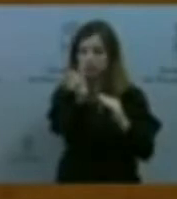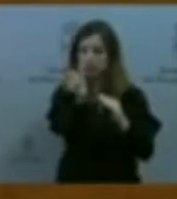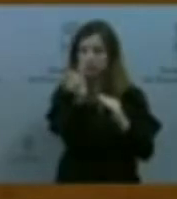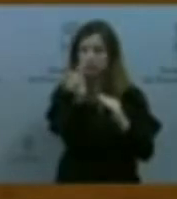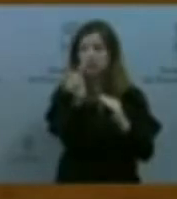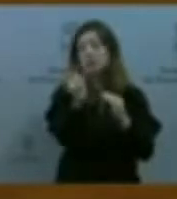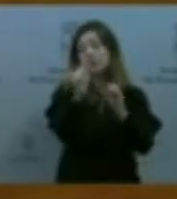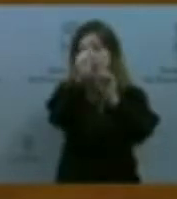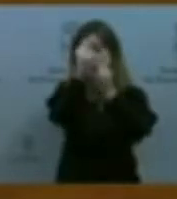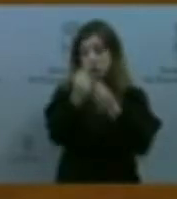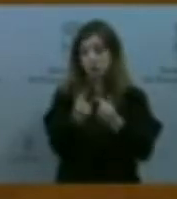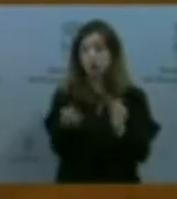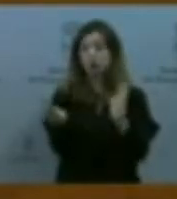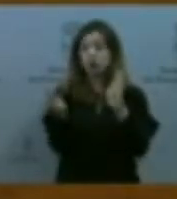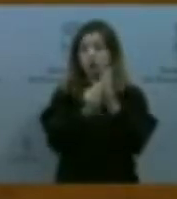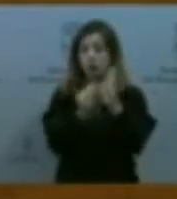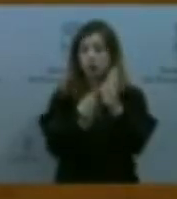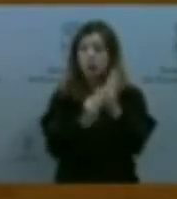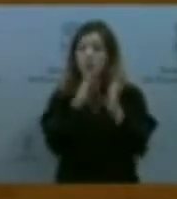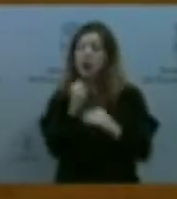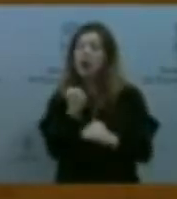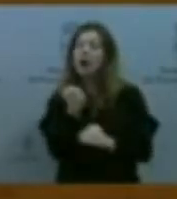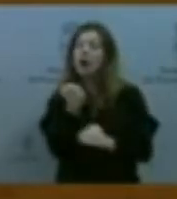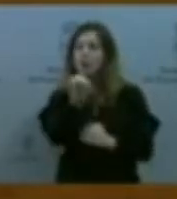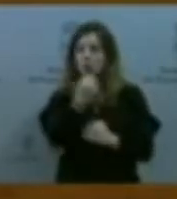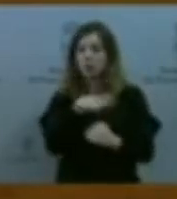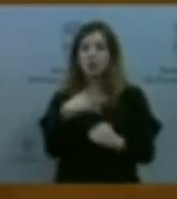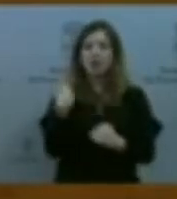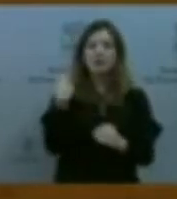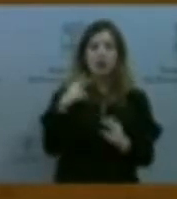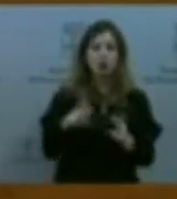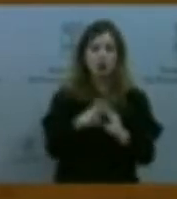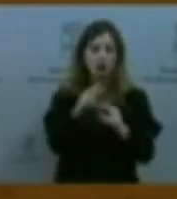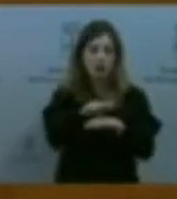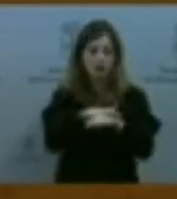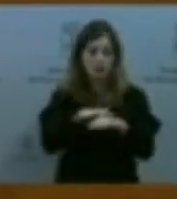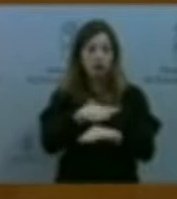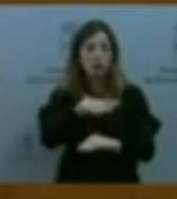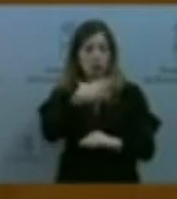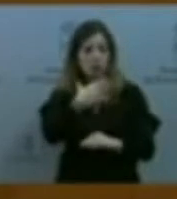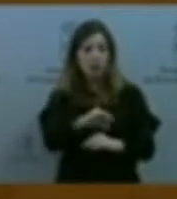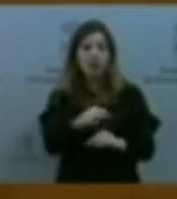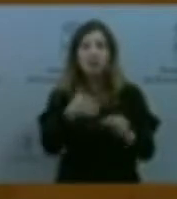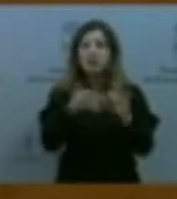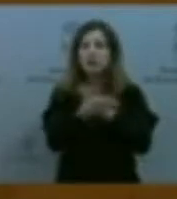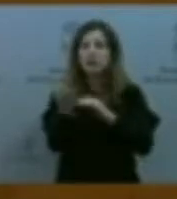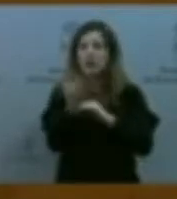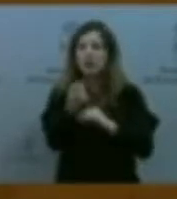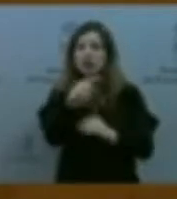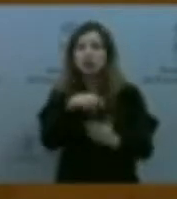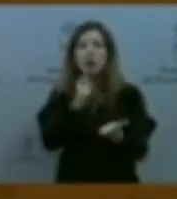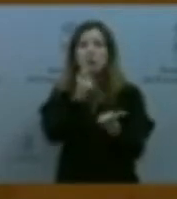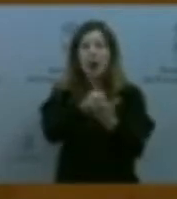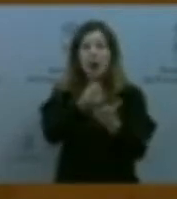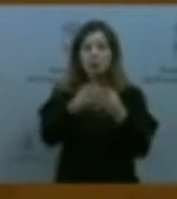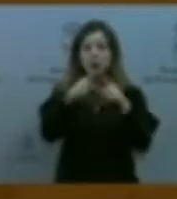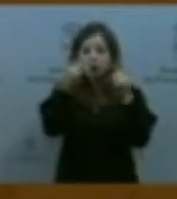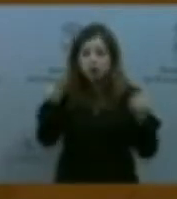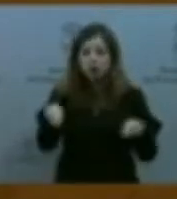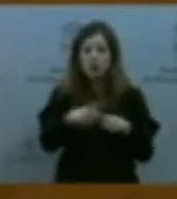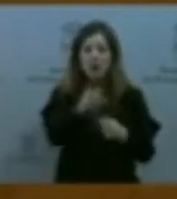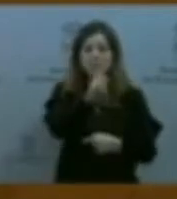respaldo al salario social. Es decir, que pagamos una nómina mensual que sobrepasa los